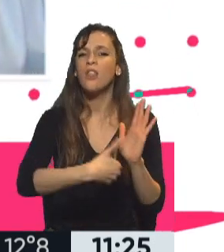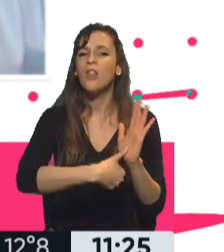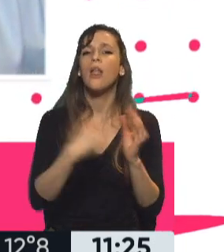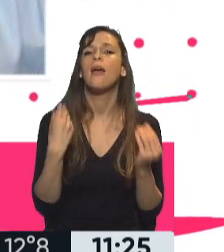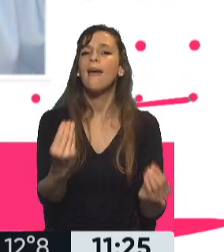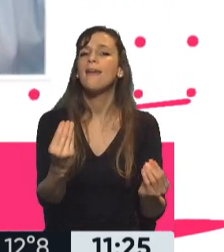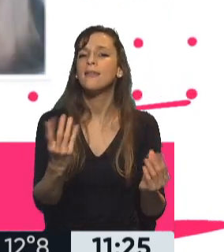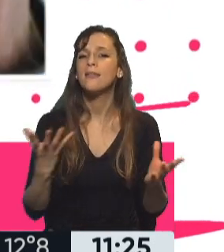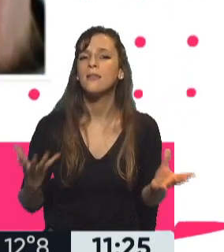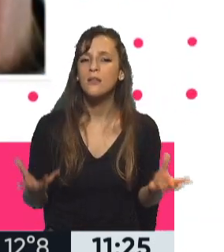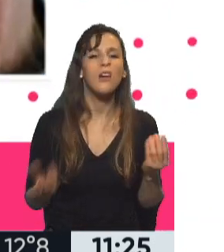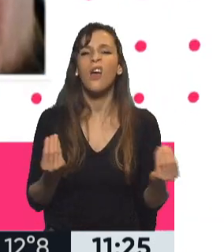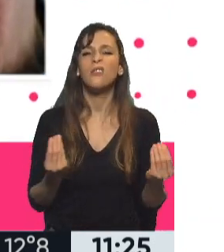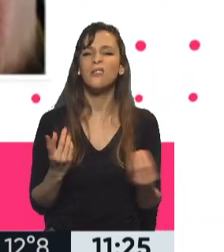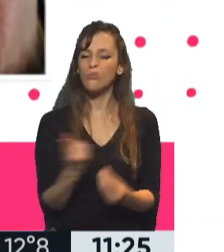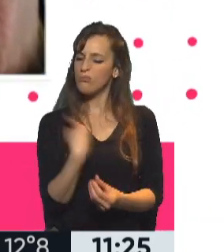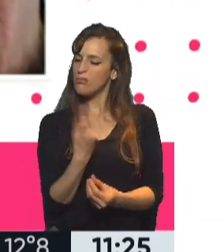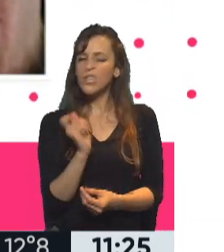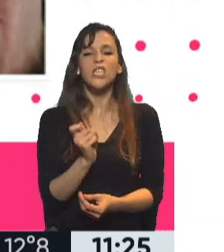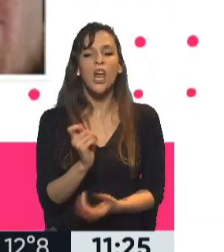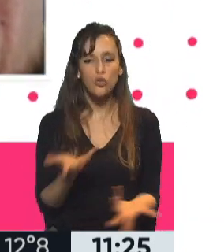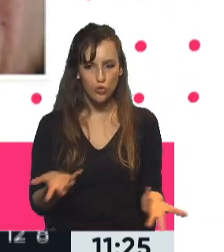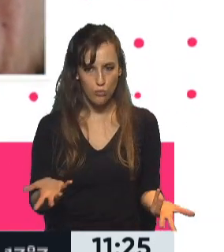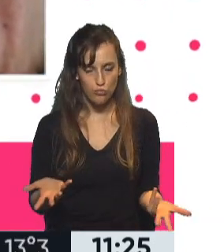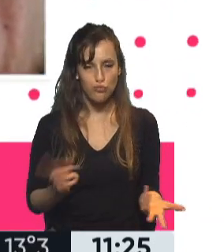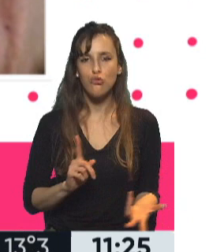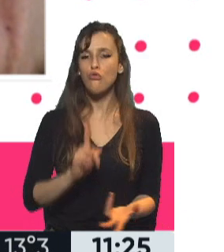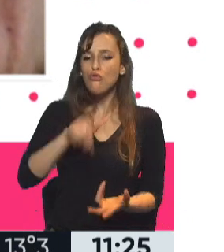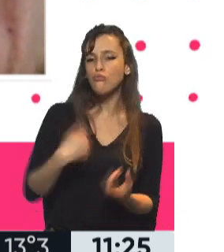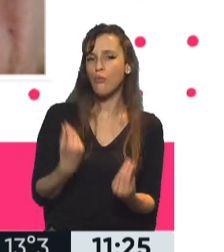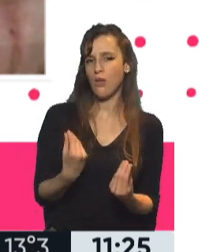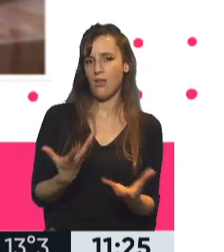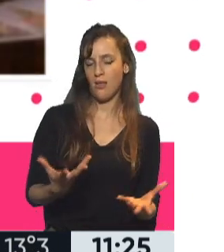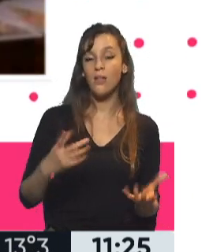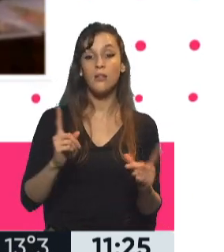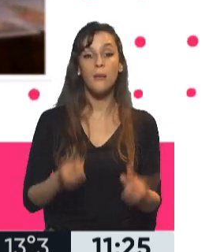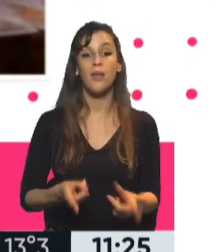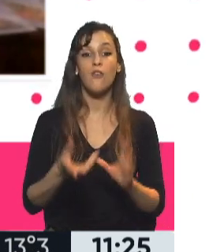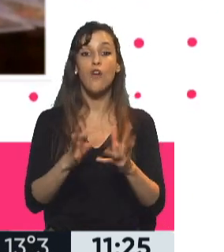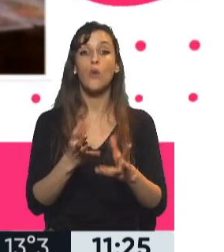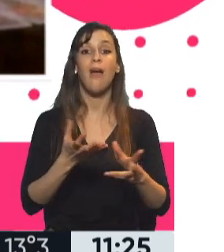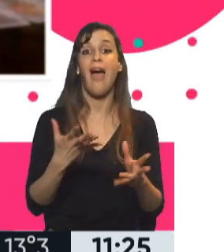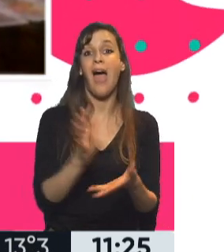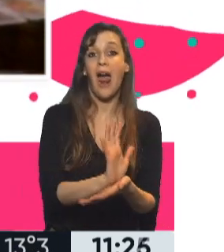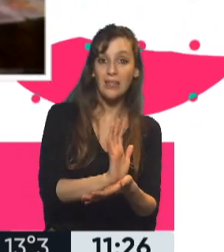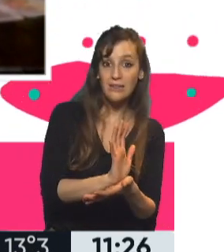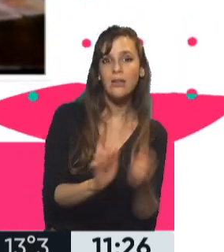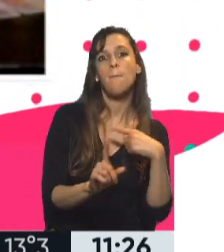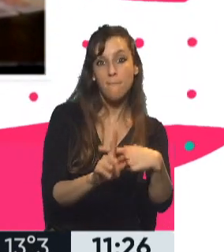dónde nos lleva, por qué somos, quiénes somos. Desde un punto de vista académico y artístico. Muy